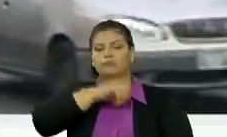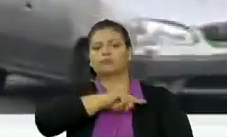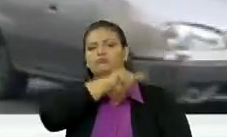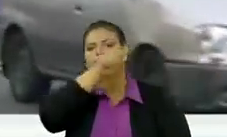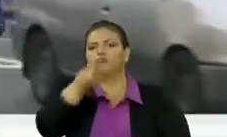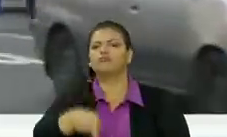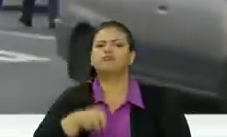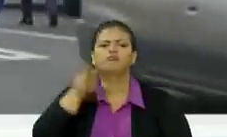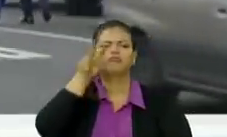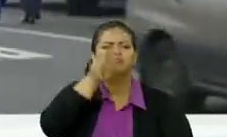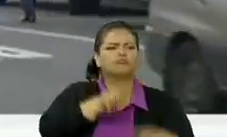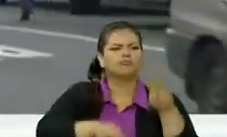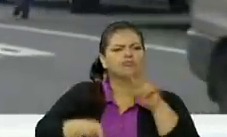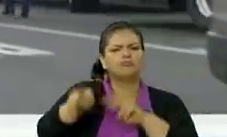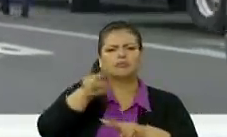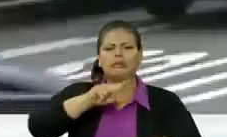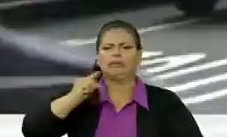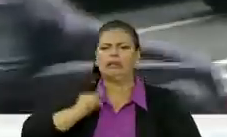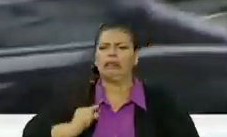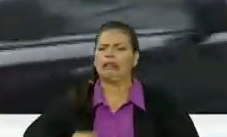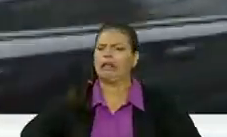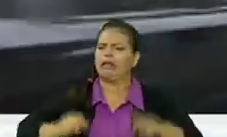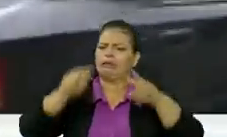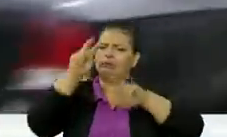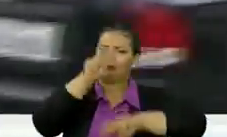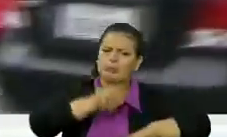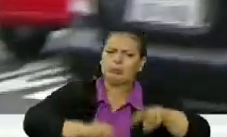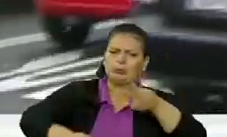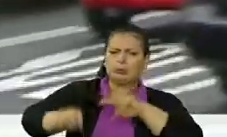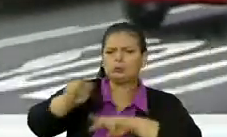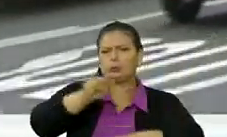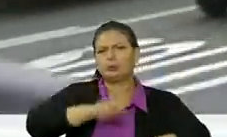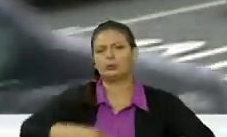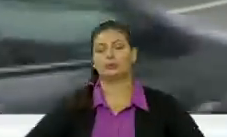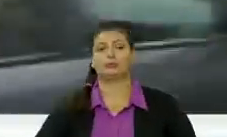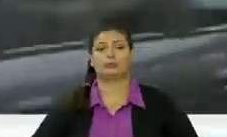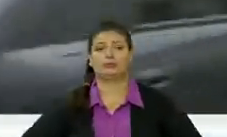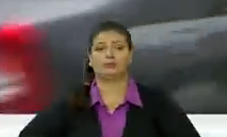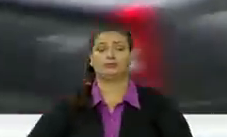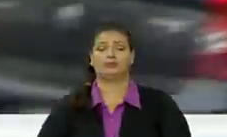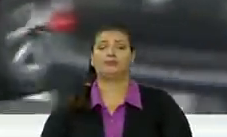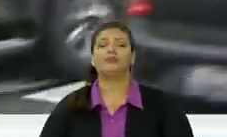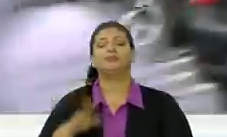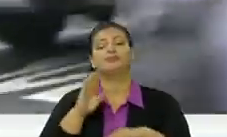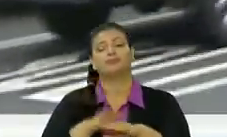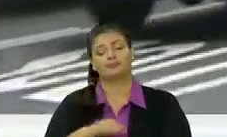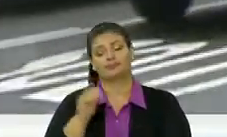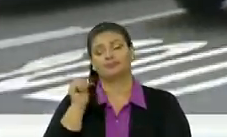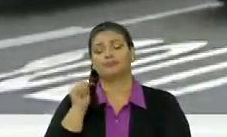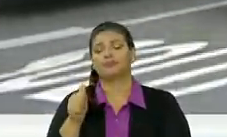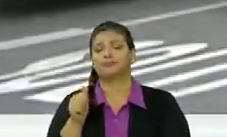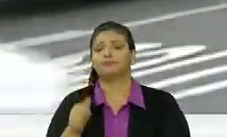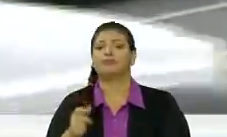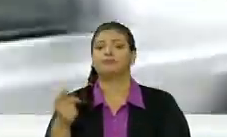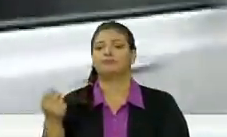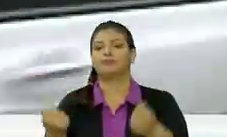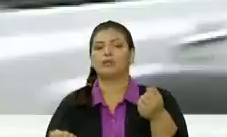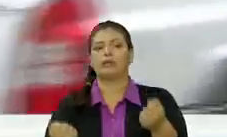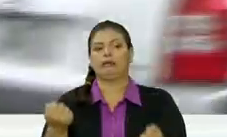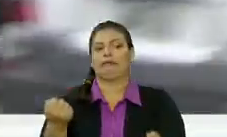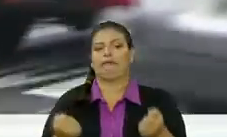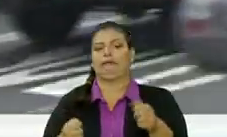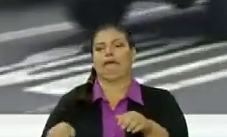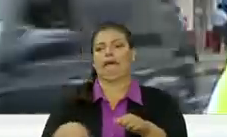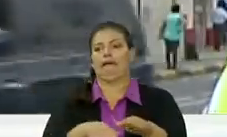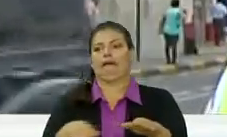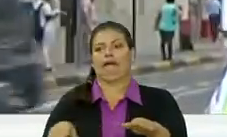las novedades. Aparentemente, la imprudencia habría sido la causante de este suceso. Como siempre, la